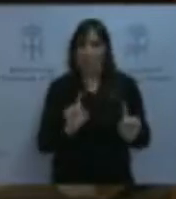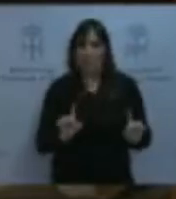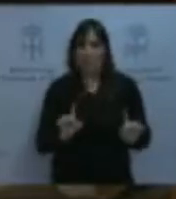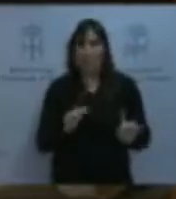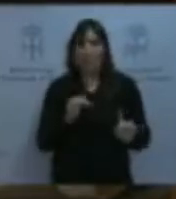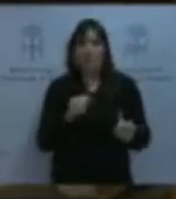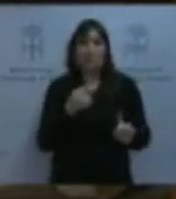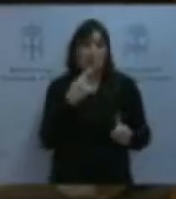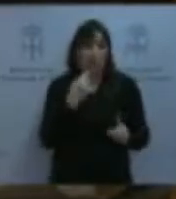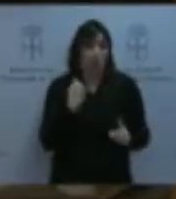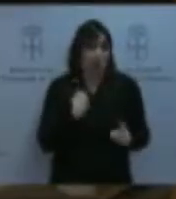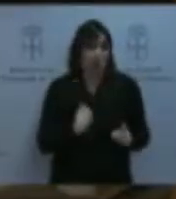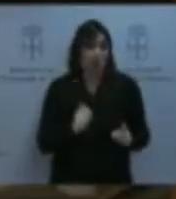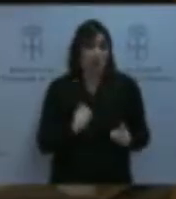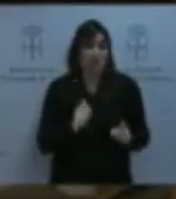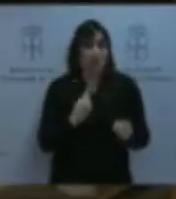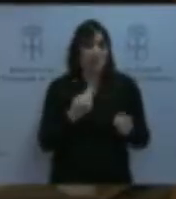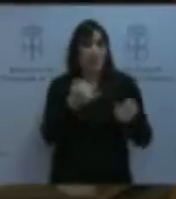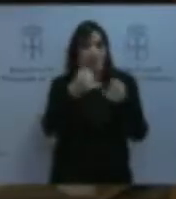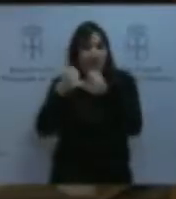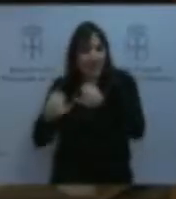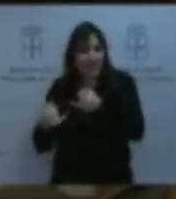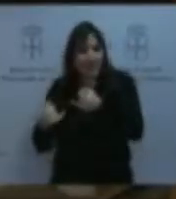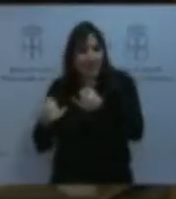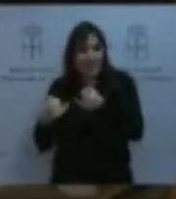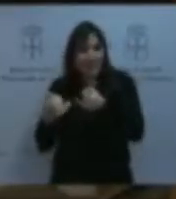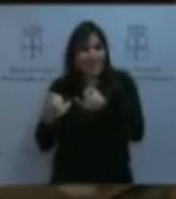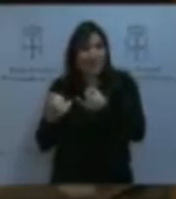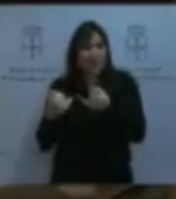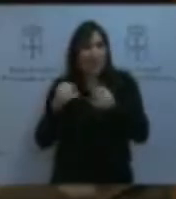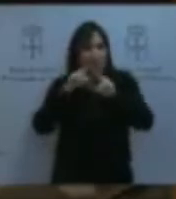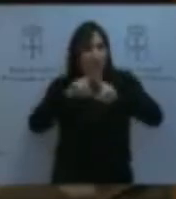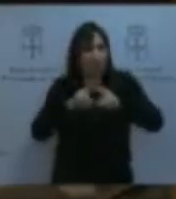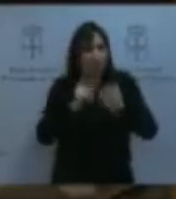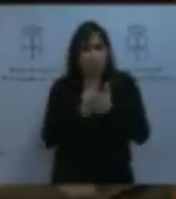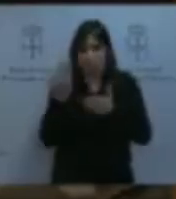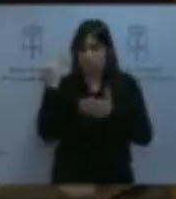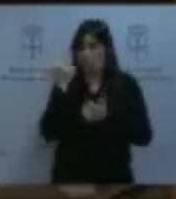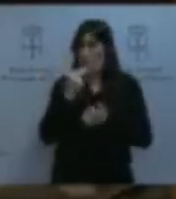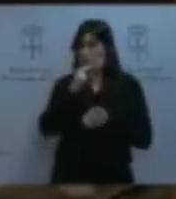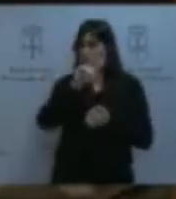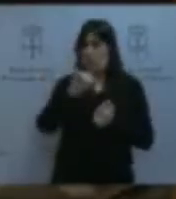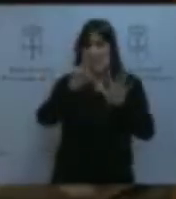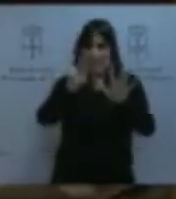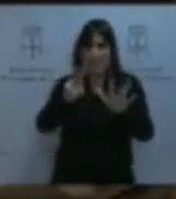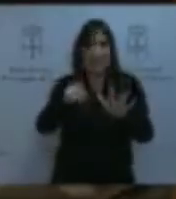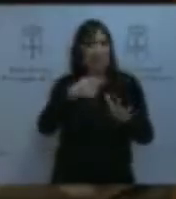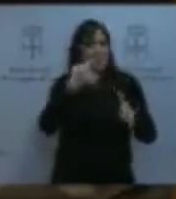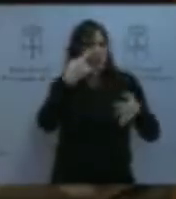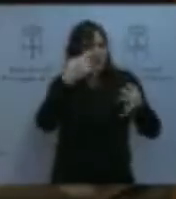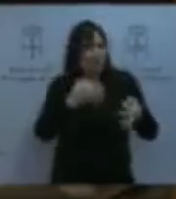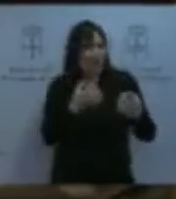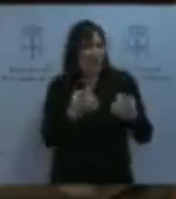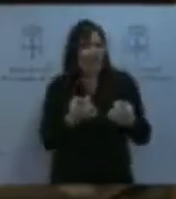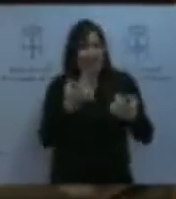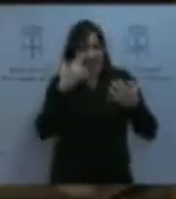pues ya la prometieron en 2007. Falta credibilidad, son partidarios muchas veces de inaugurar varias veces el mismo bien equipo,